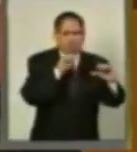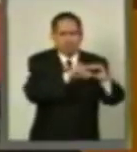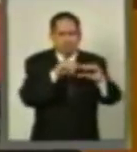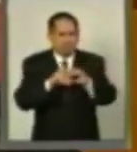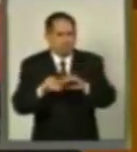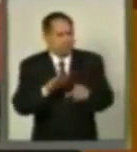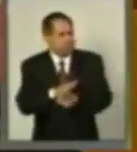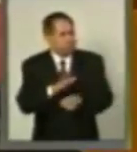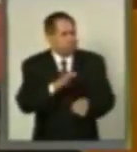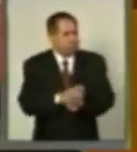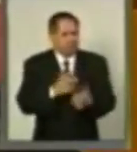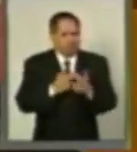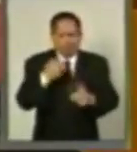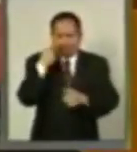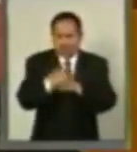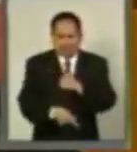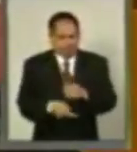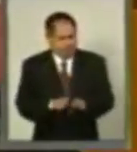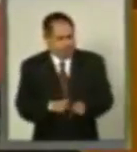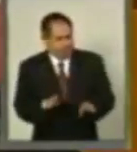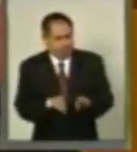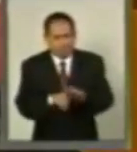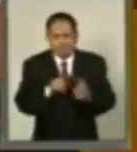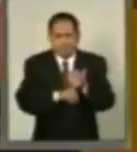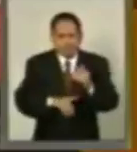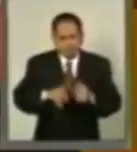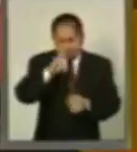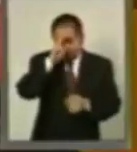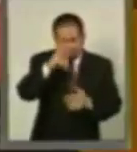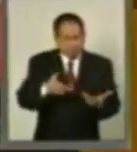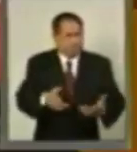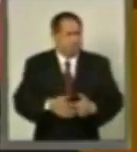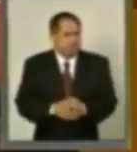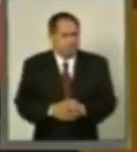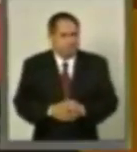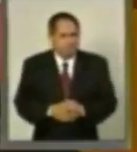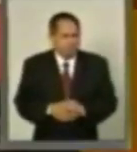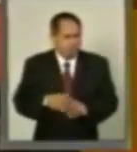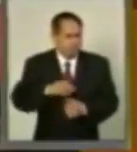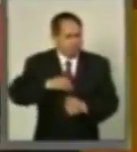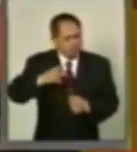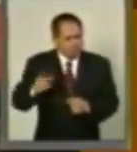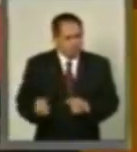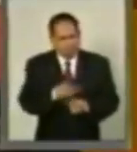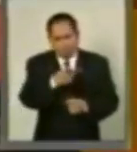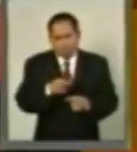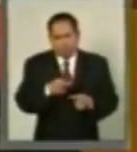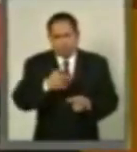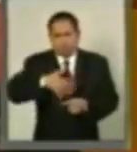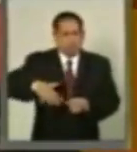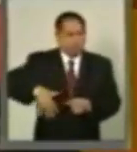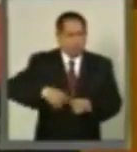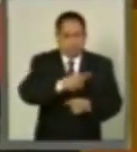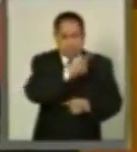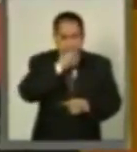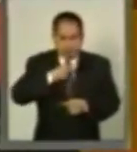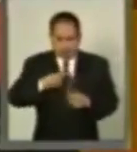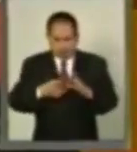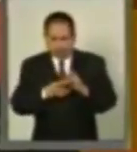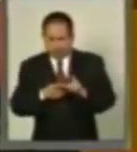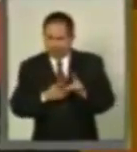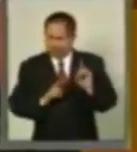forma cada vez más peligrosa y violenta. Podría cuestionar la cifra que aquí acaba usted de